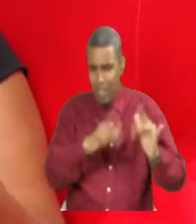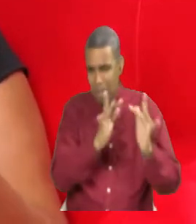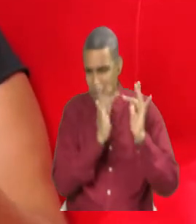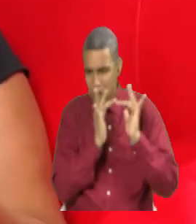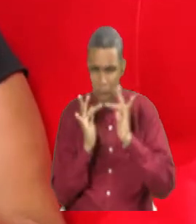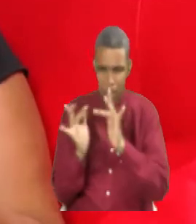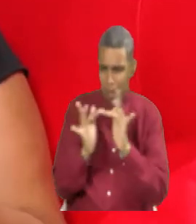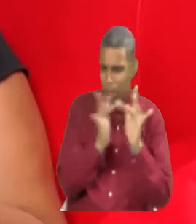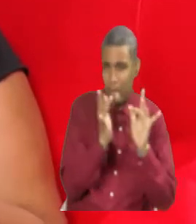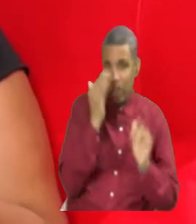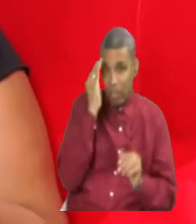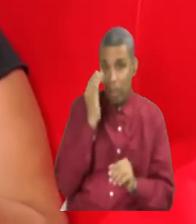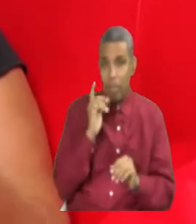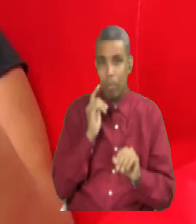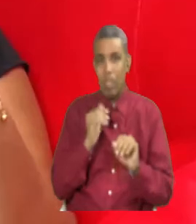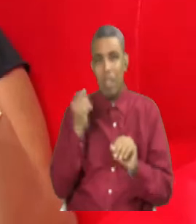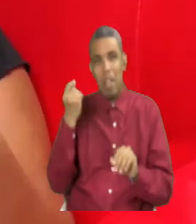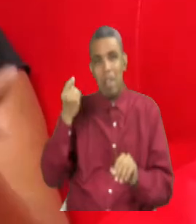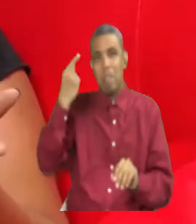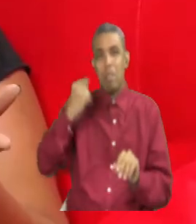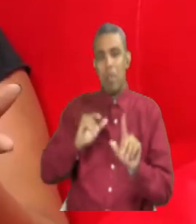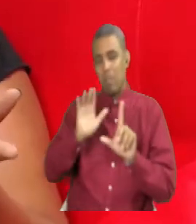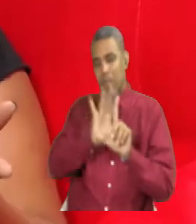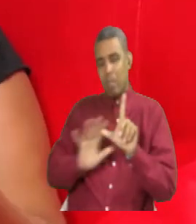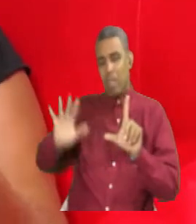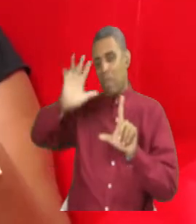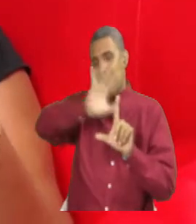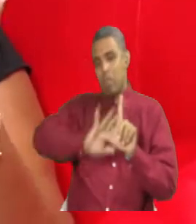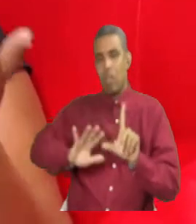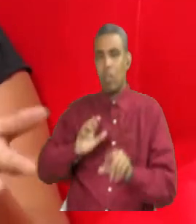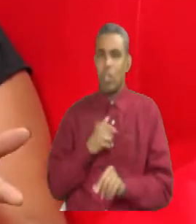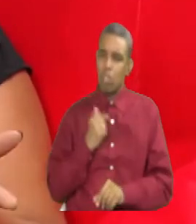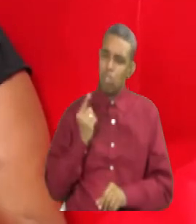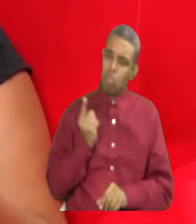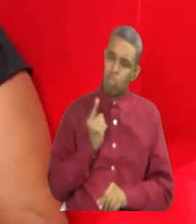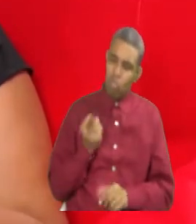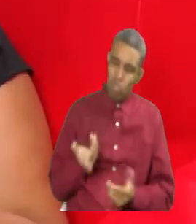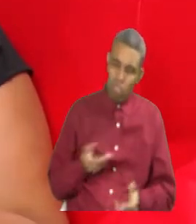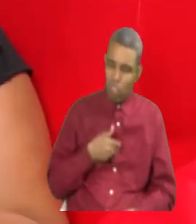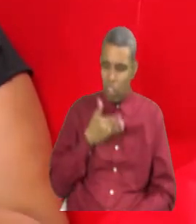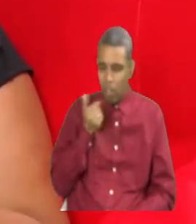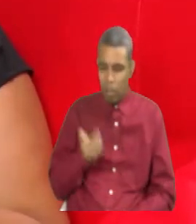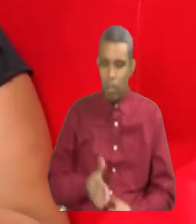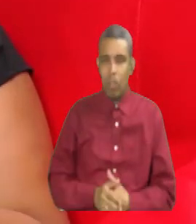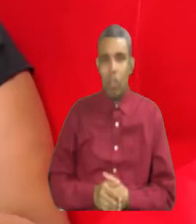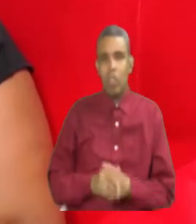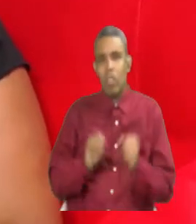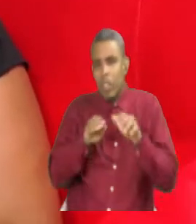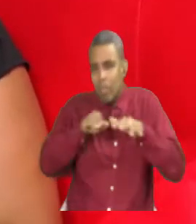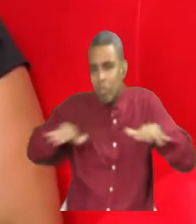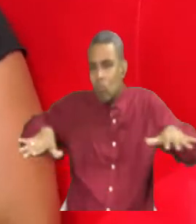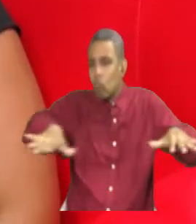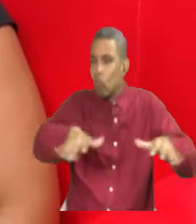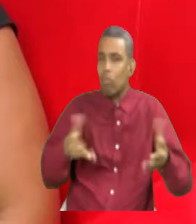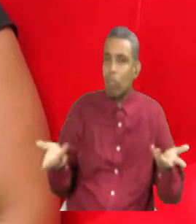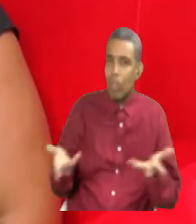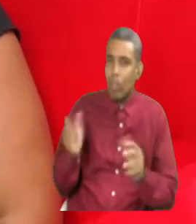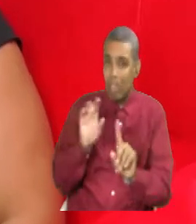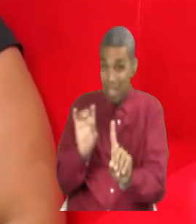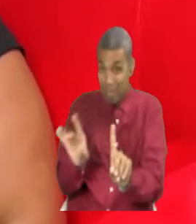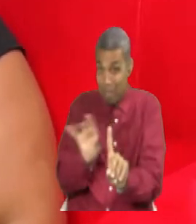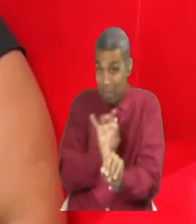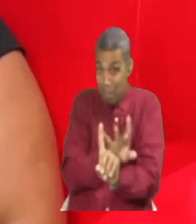de la canción Mejor Estar Sola. Lo hicimos en las locaciones de El Llanito, lo hicimos en las locaciones acá de Barranca Bermeja, y gustó